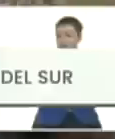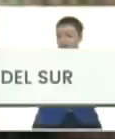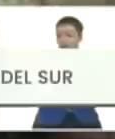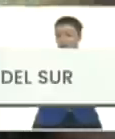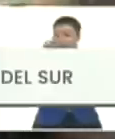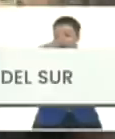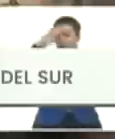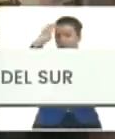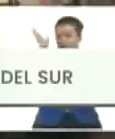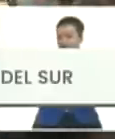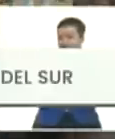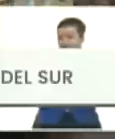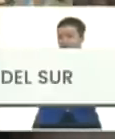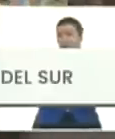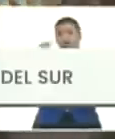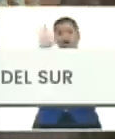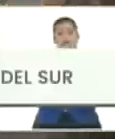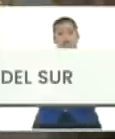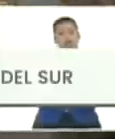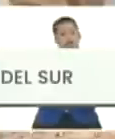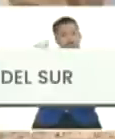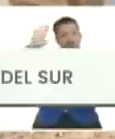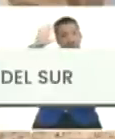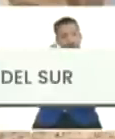los latinos levantamos la mano.